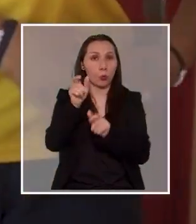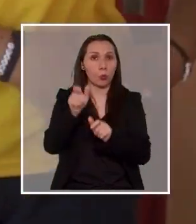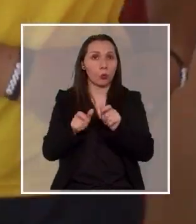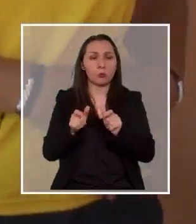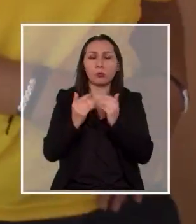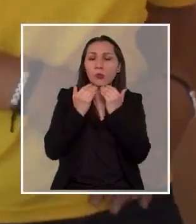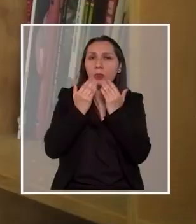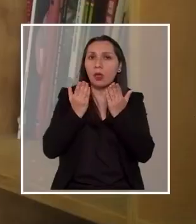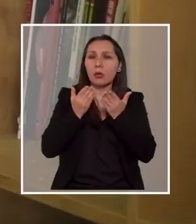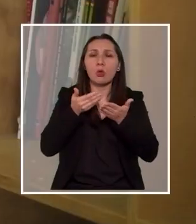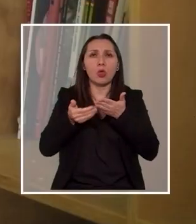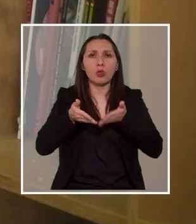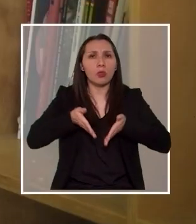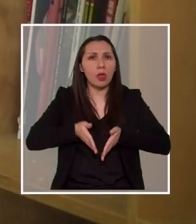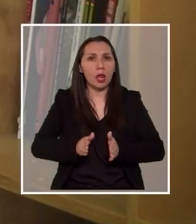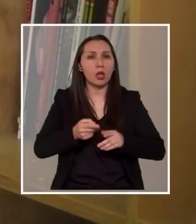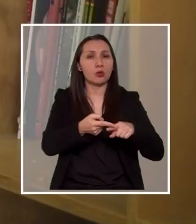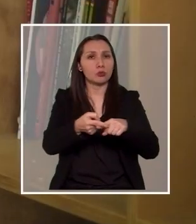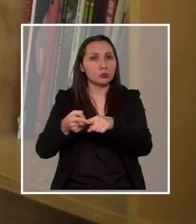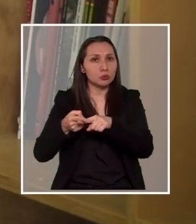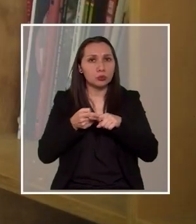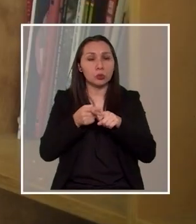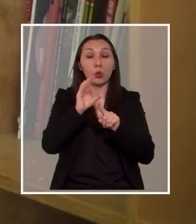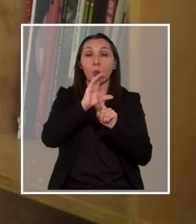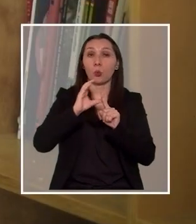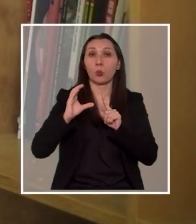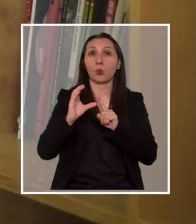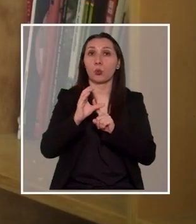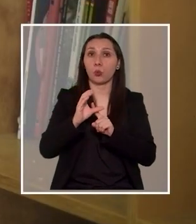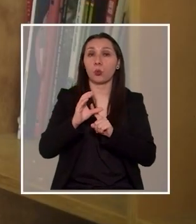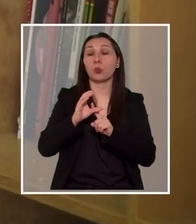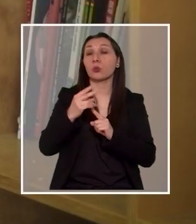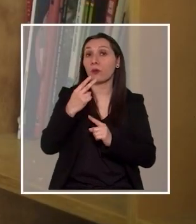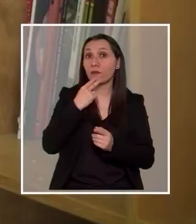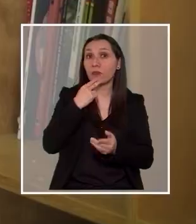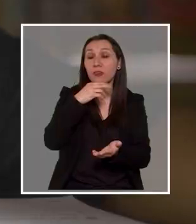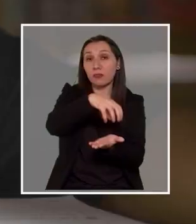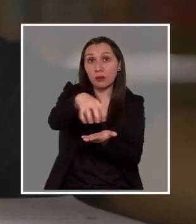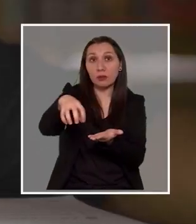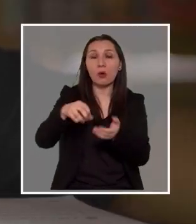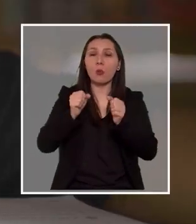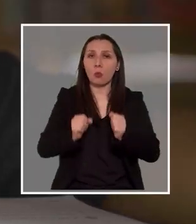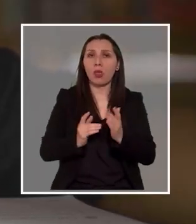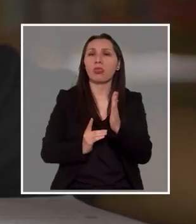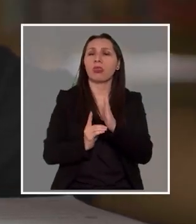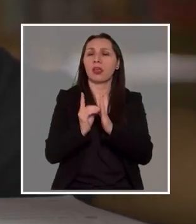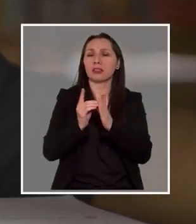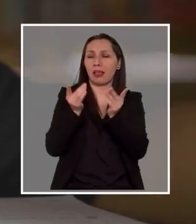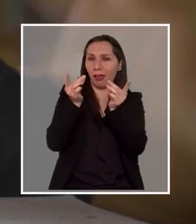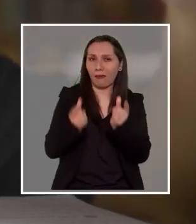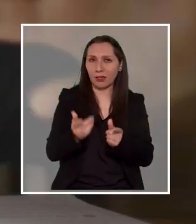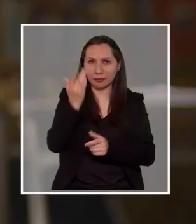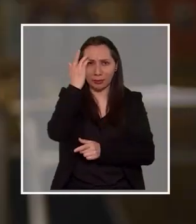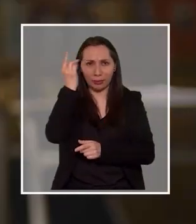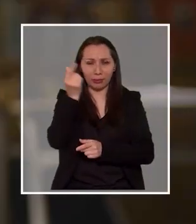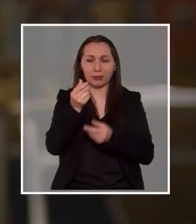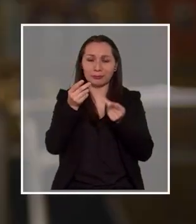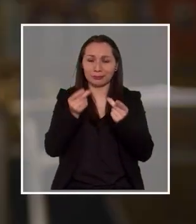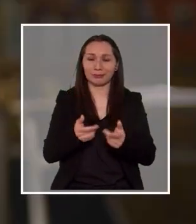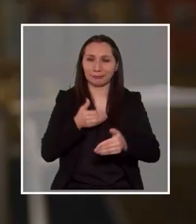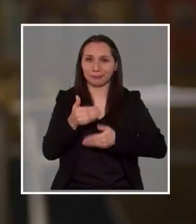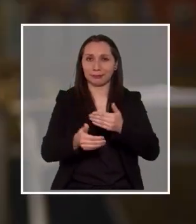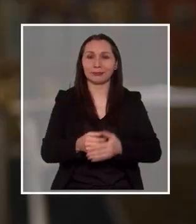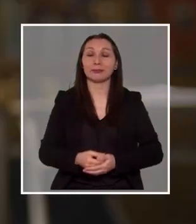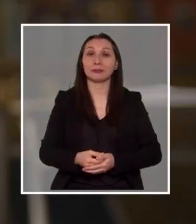las estudiantes, independiente de su origen social, cultural o territorial, puedan desarrollar sus habilidades y